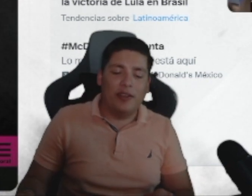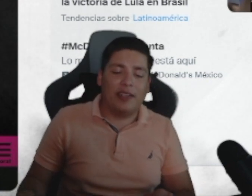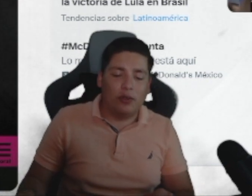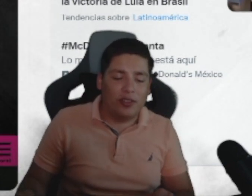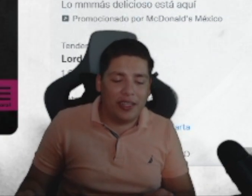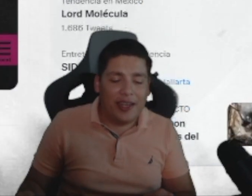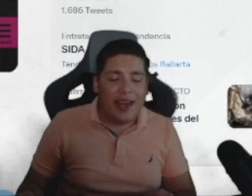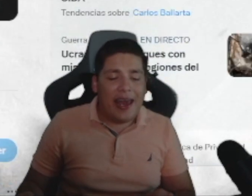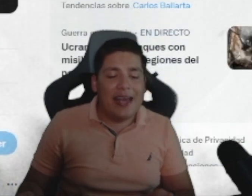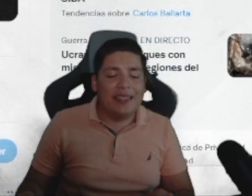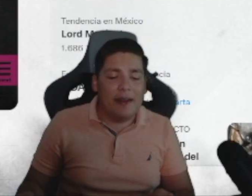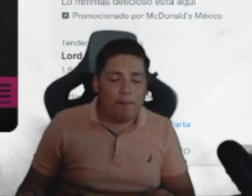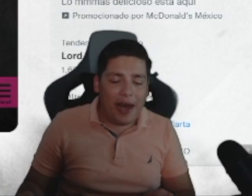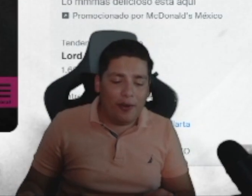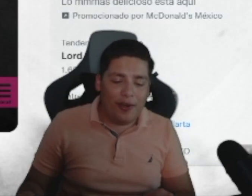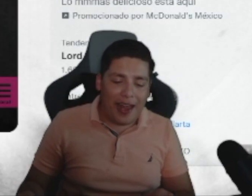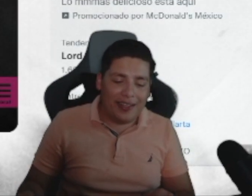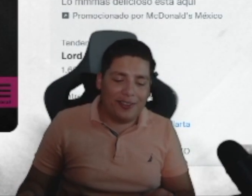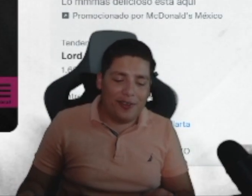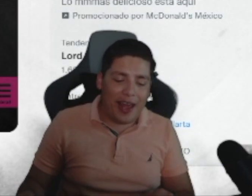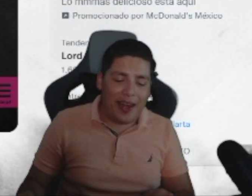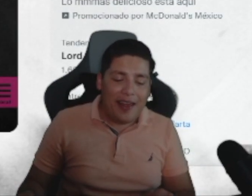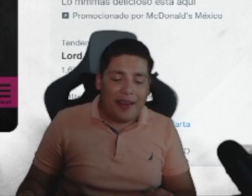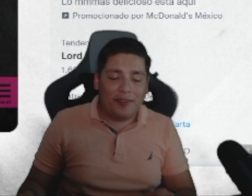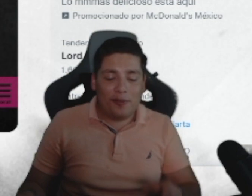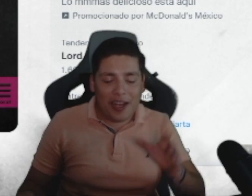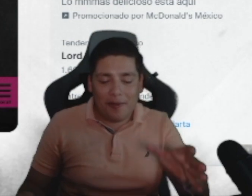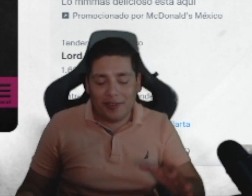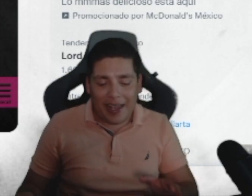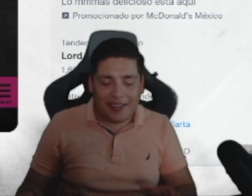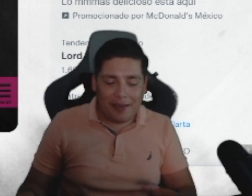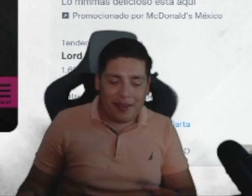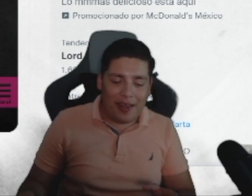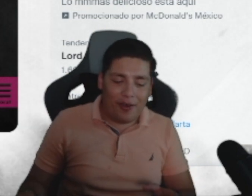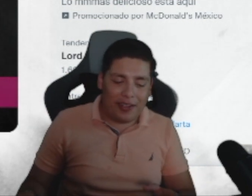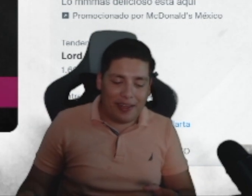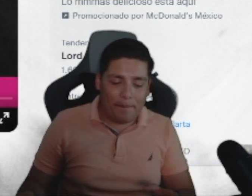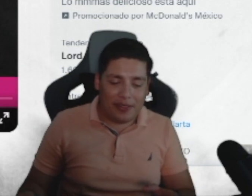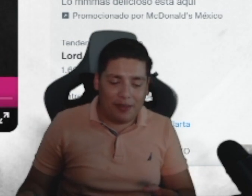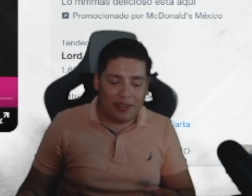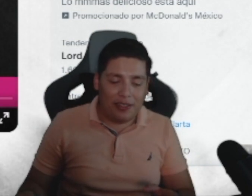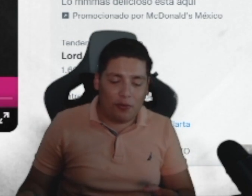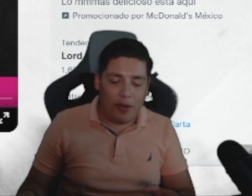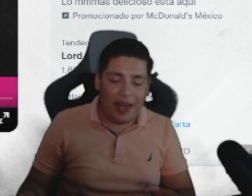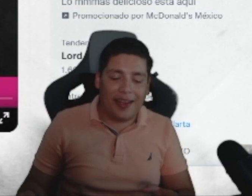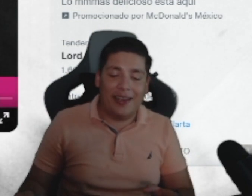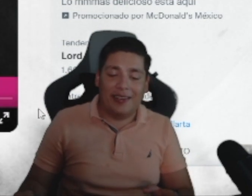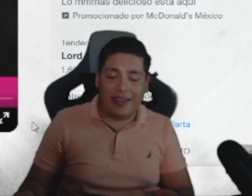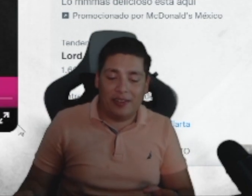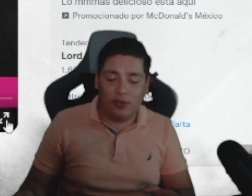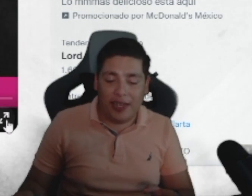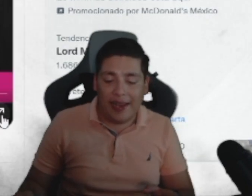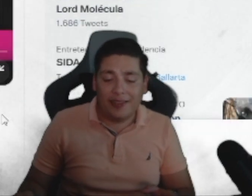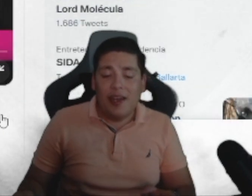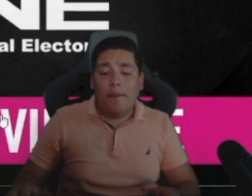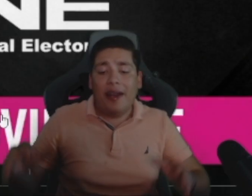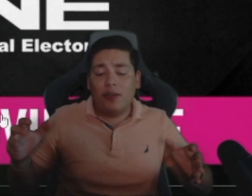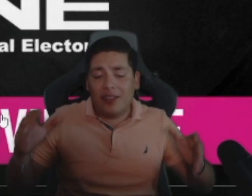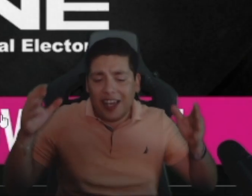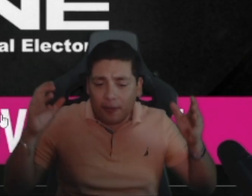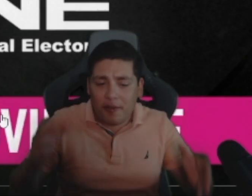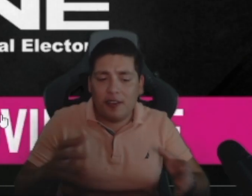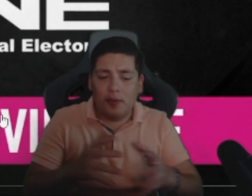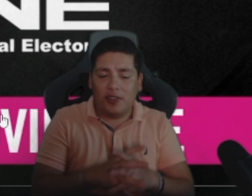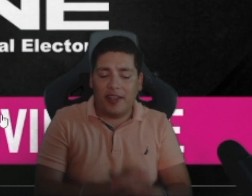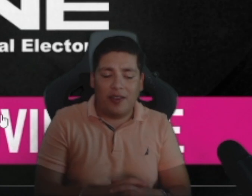y el lunes 14 es el paro nacional. Escuchemos este video que está empezando a circular en las redes sociales para